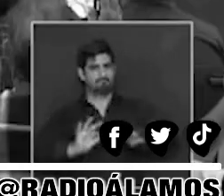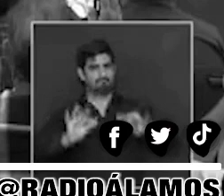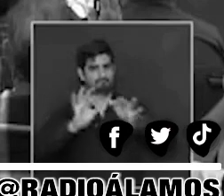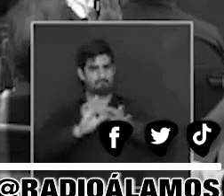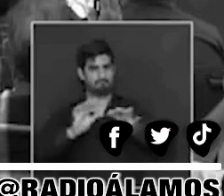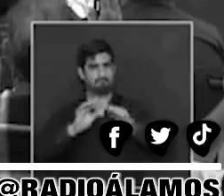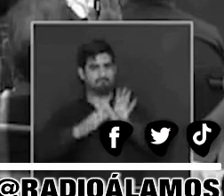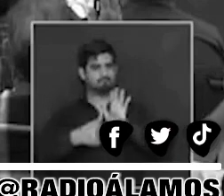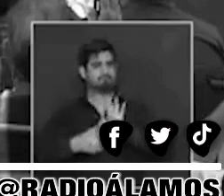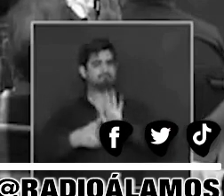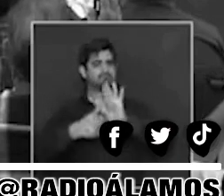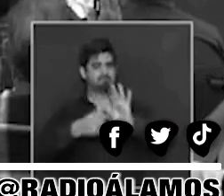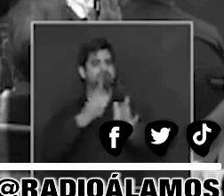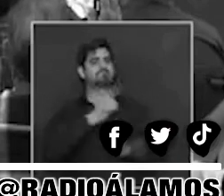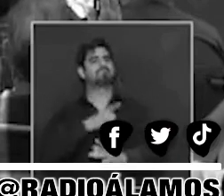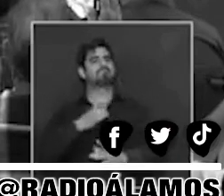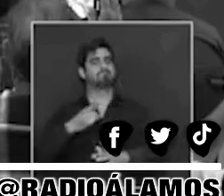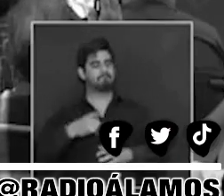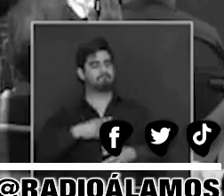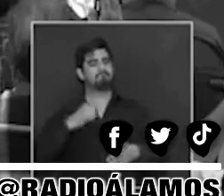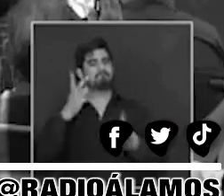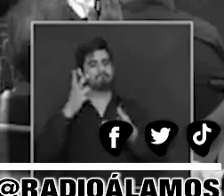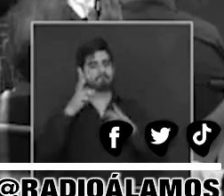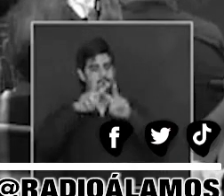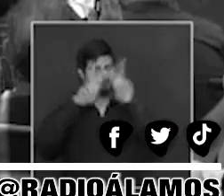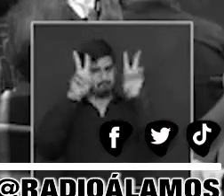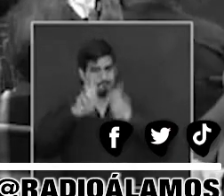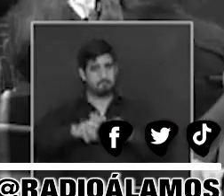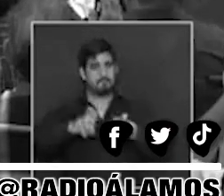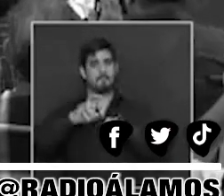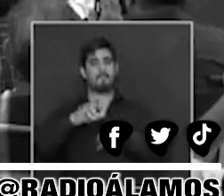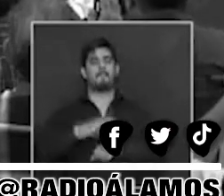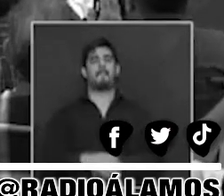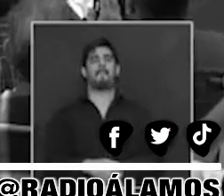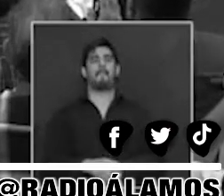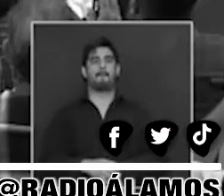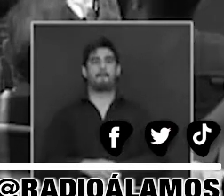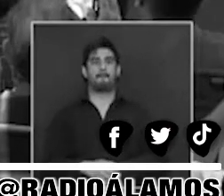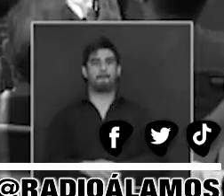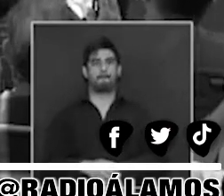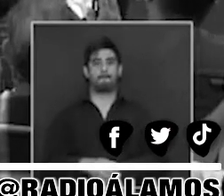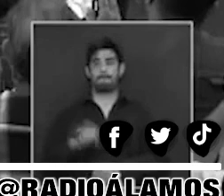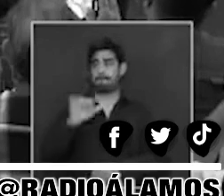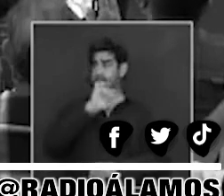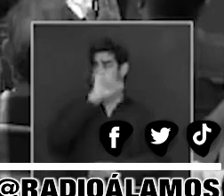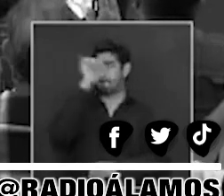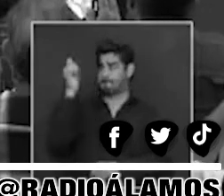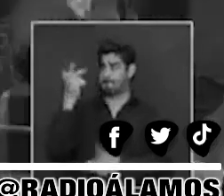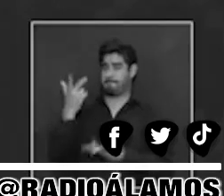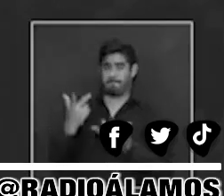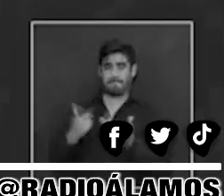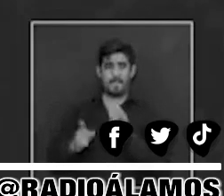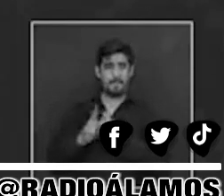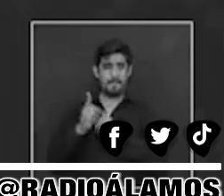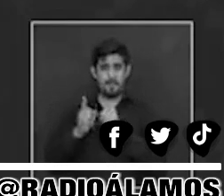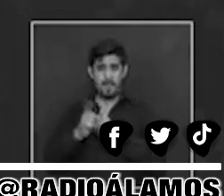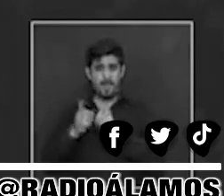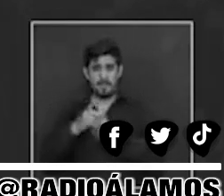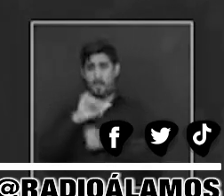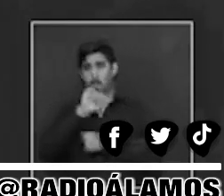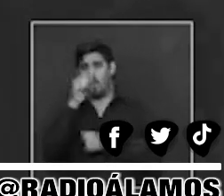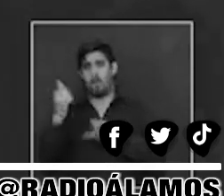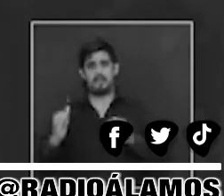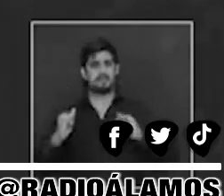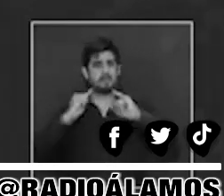dependencia, en el momento en que haya una posible colusión, vamos a terminar actuando, ya sea por denuncia pública o porque nosotros lo detectemos.